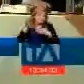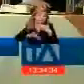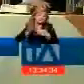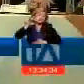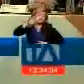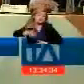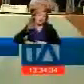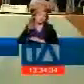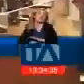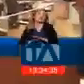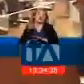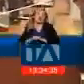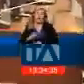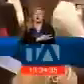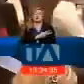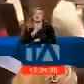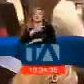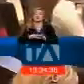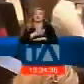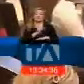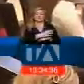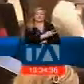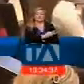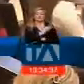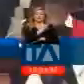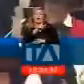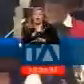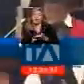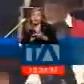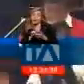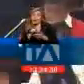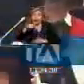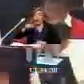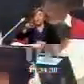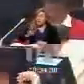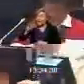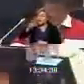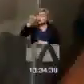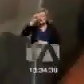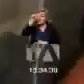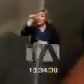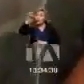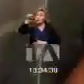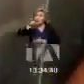informe, pues se requieren de 2 días para convocar al Pleno. Si lo aprueban este viernes, el